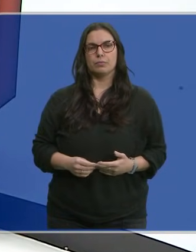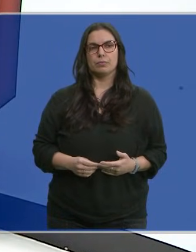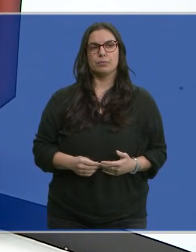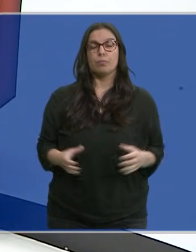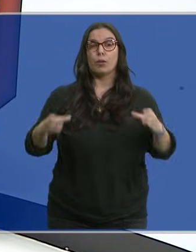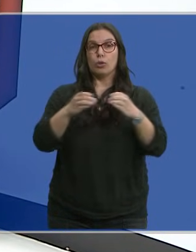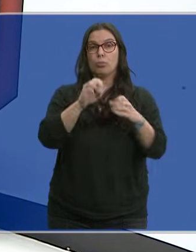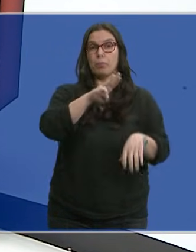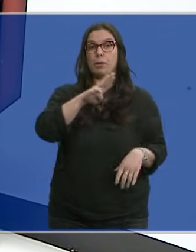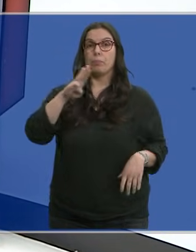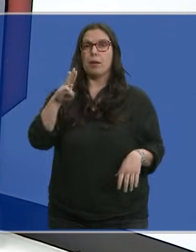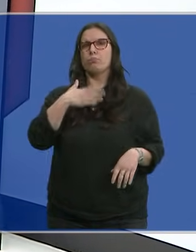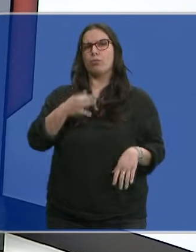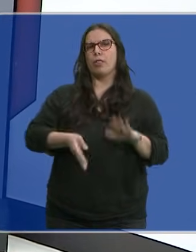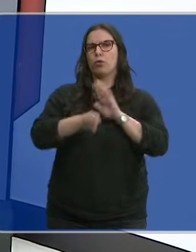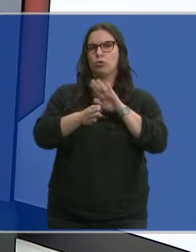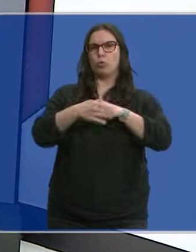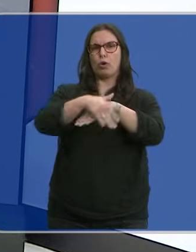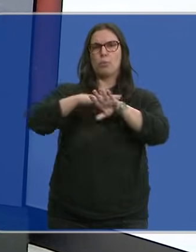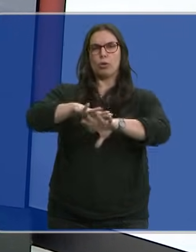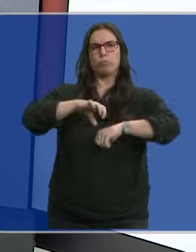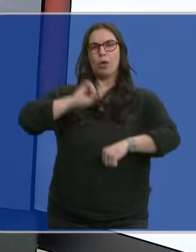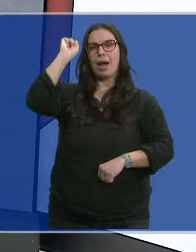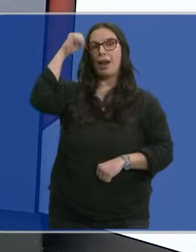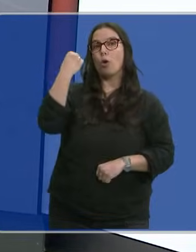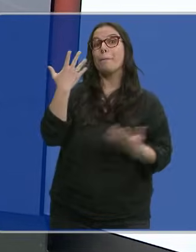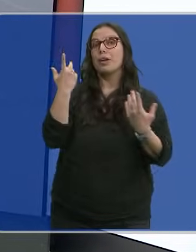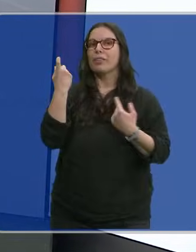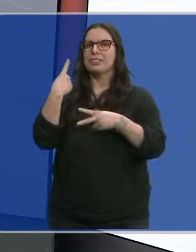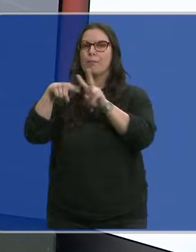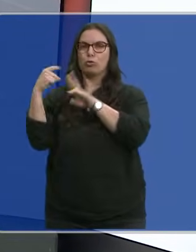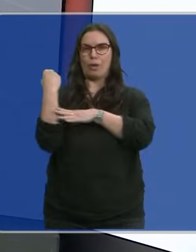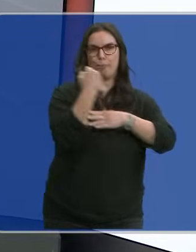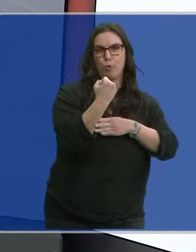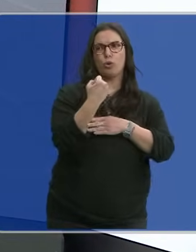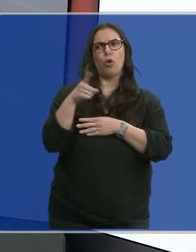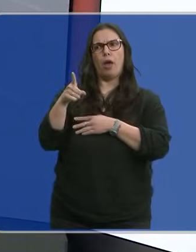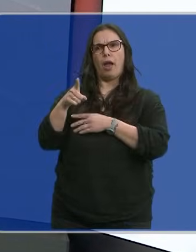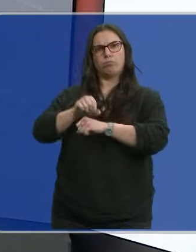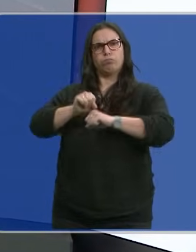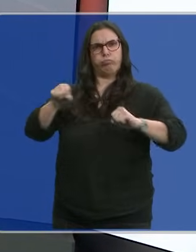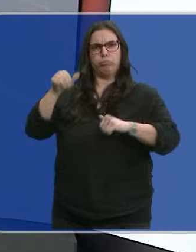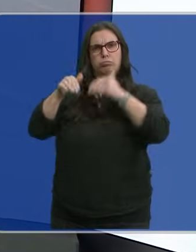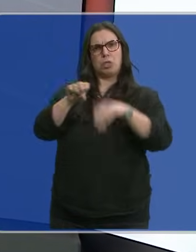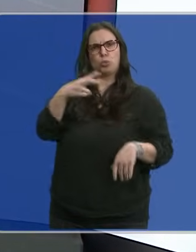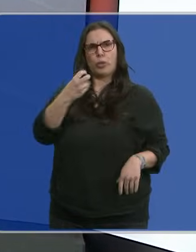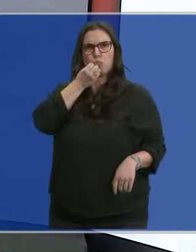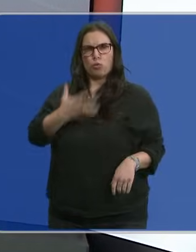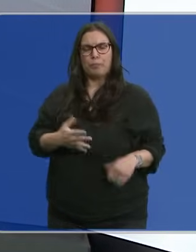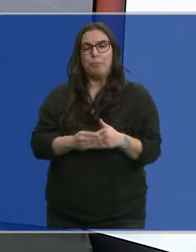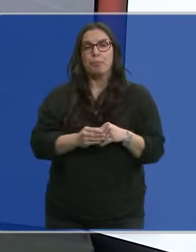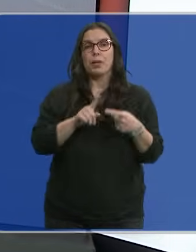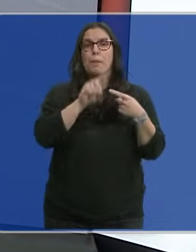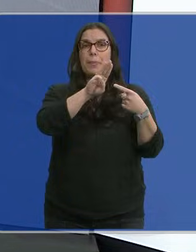El Partido Popular podrá seguir gobernando en Aragón, pero necesitará a un Vox que sale muy reforzado de las elecciones autonómicas. El